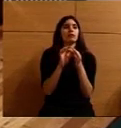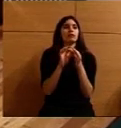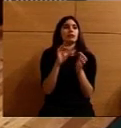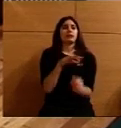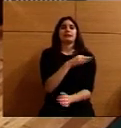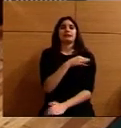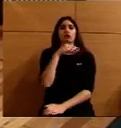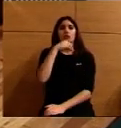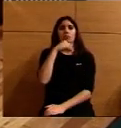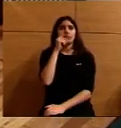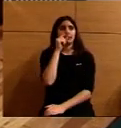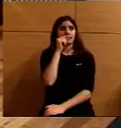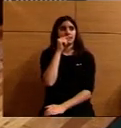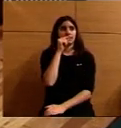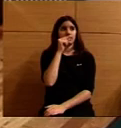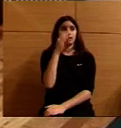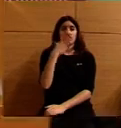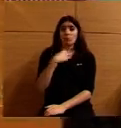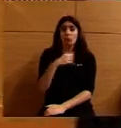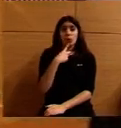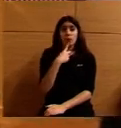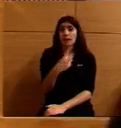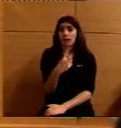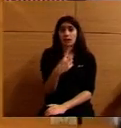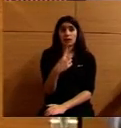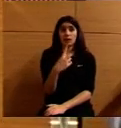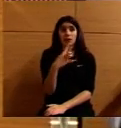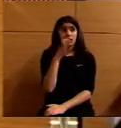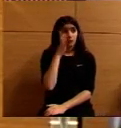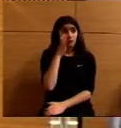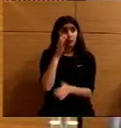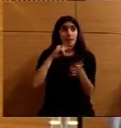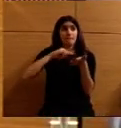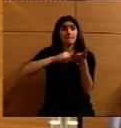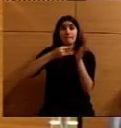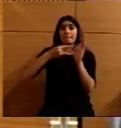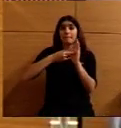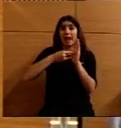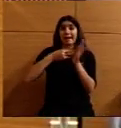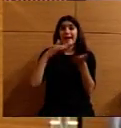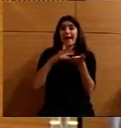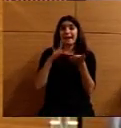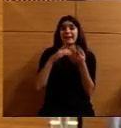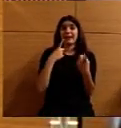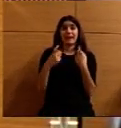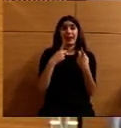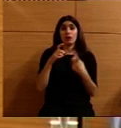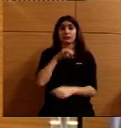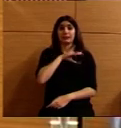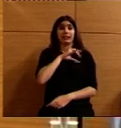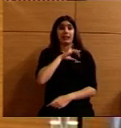señor presidente, le podría decir que no está prevista en la agenda de negociaciones